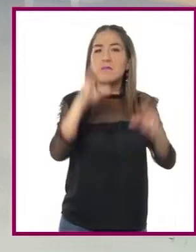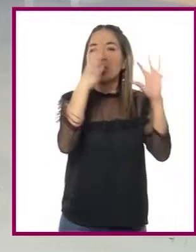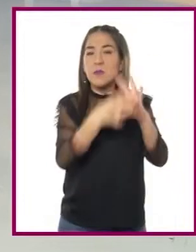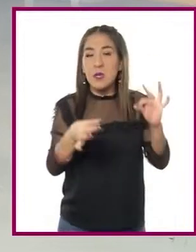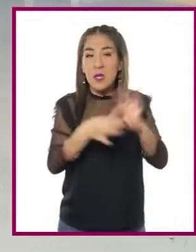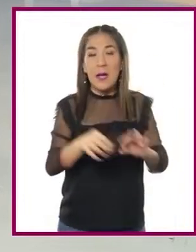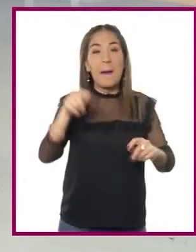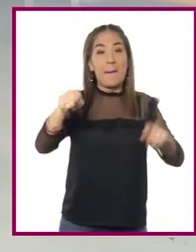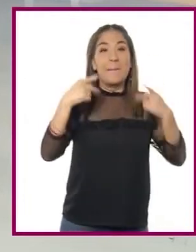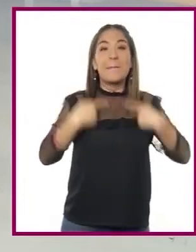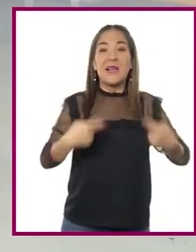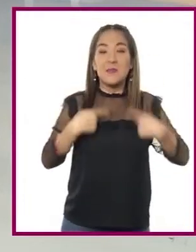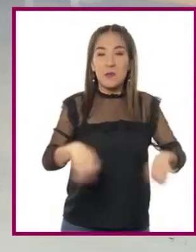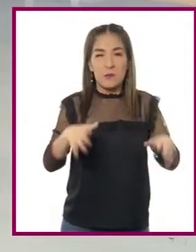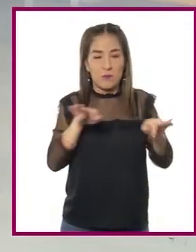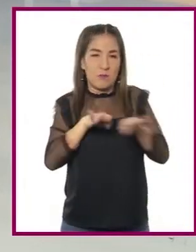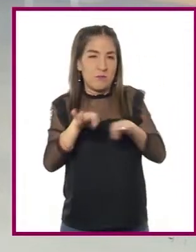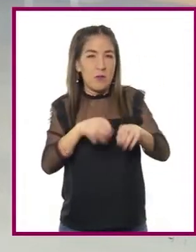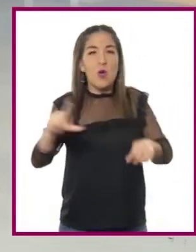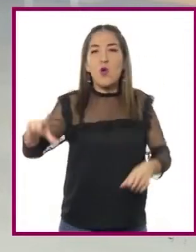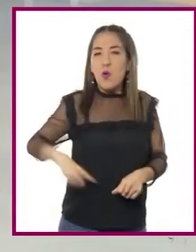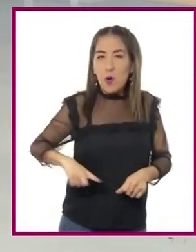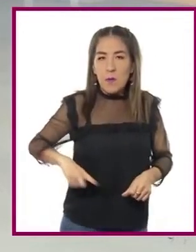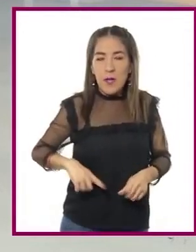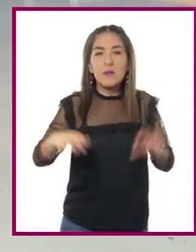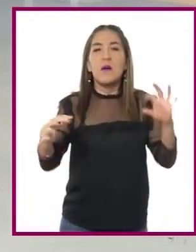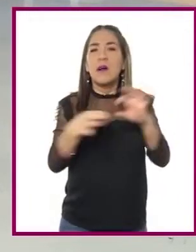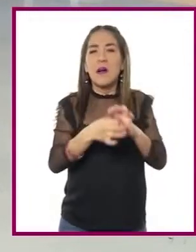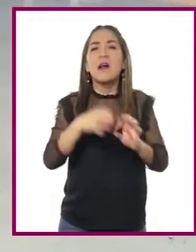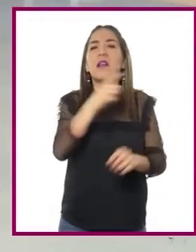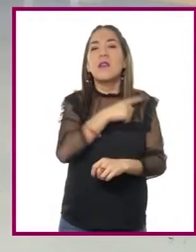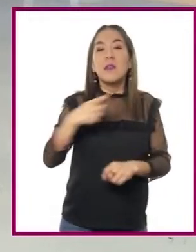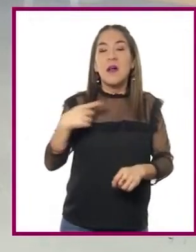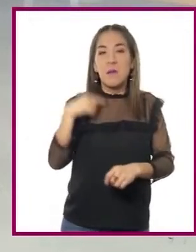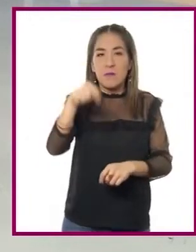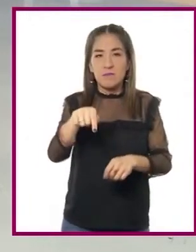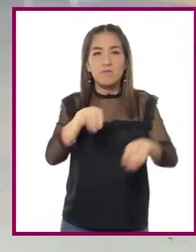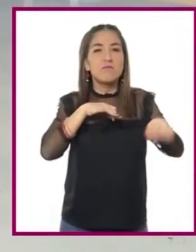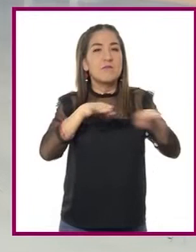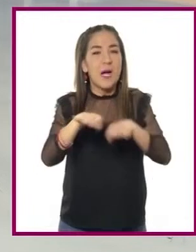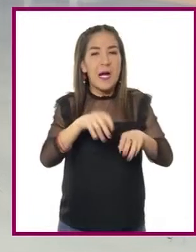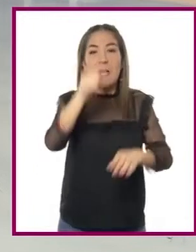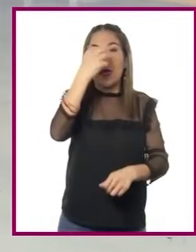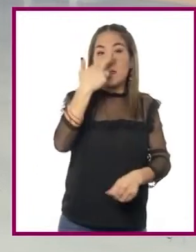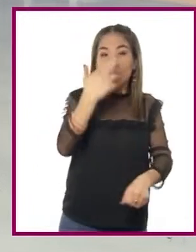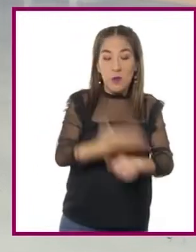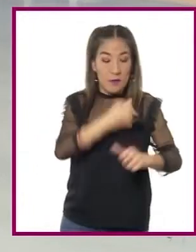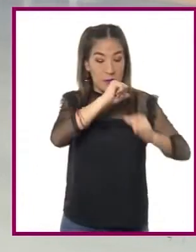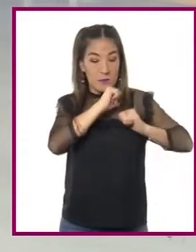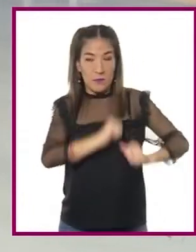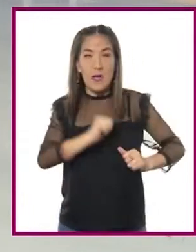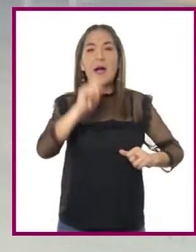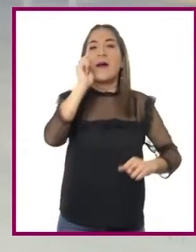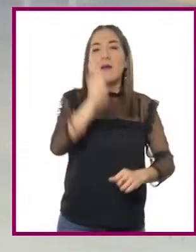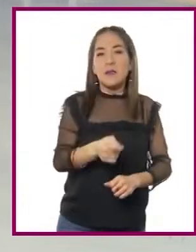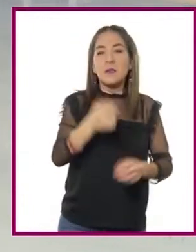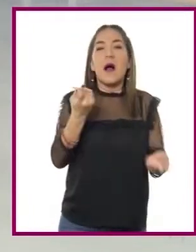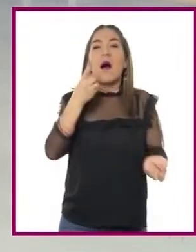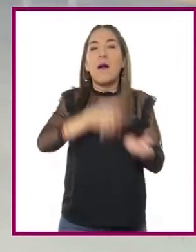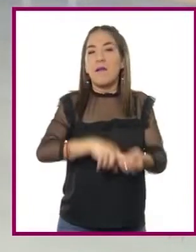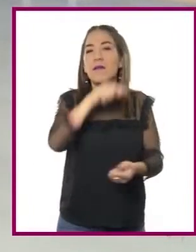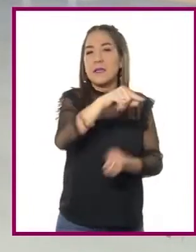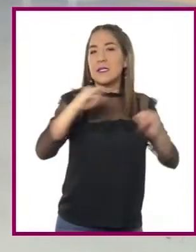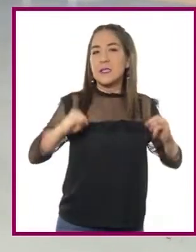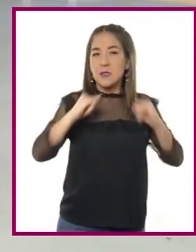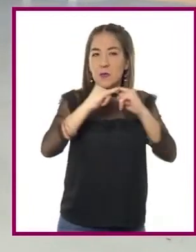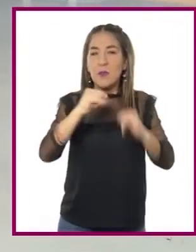una servidora o servidor público es una persona que desempeña un empleo, cargo o comisión en las